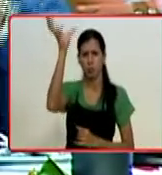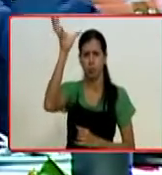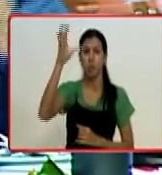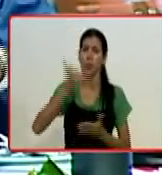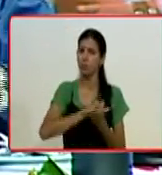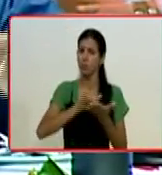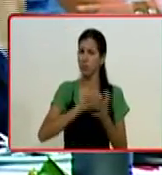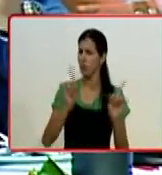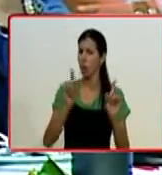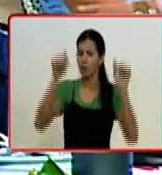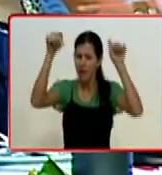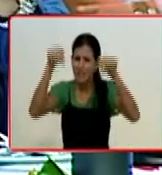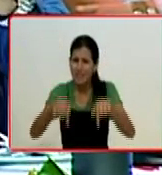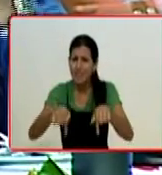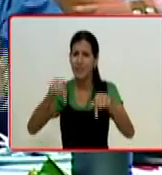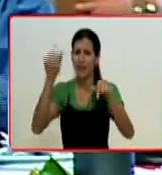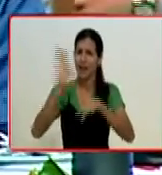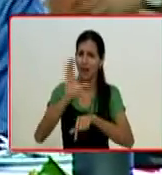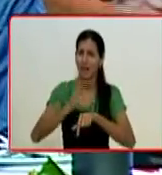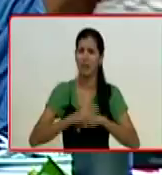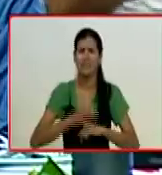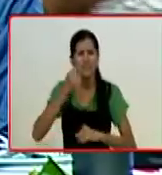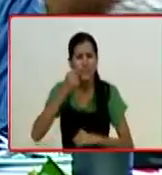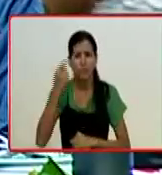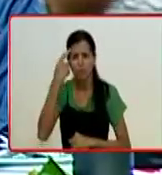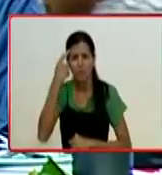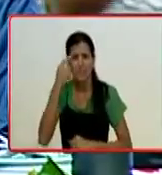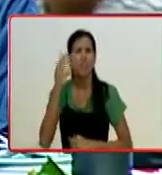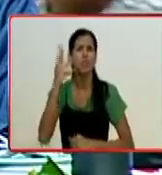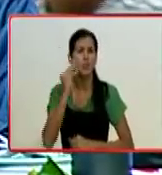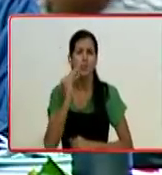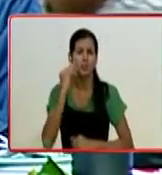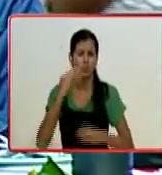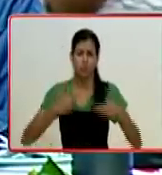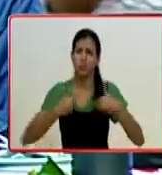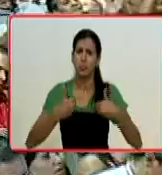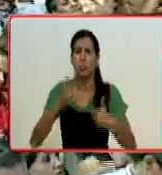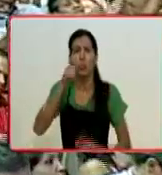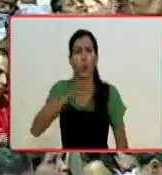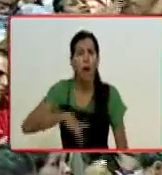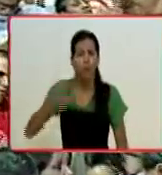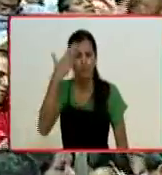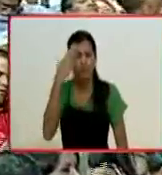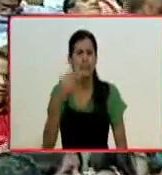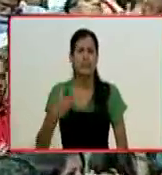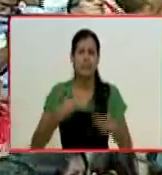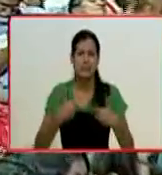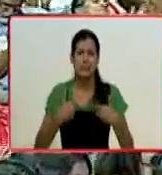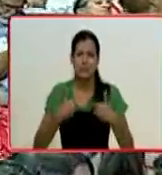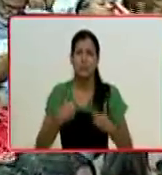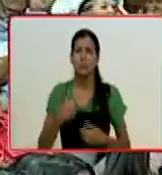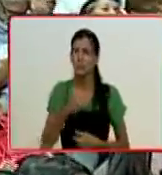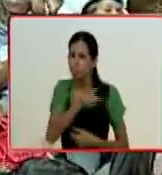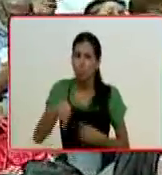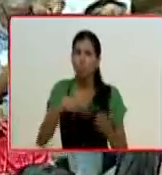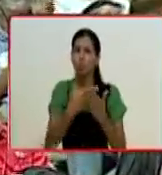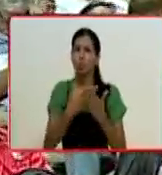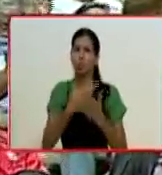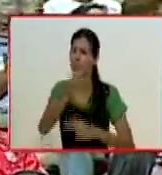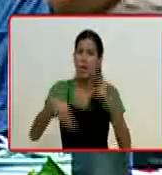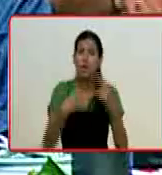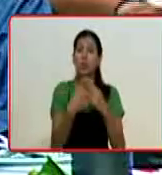Agustín, en Caricuao, y sé lo que sufrió el pueblo, lo que sufrimos todos. Nunca más un 27 de